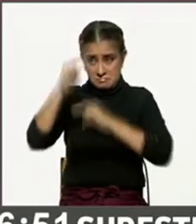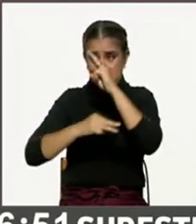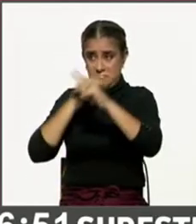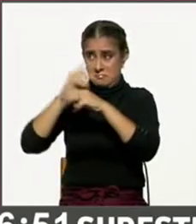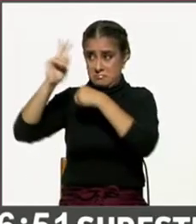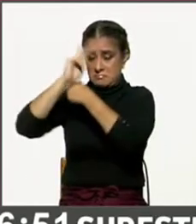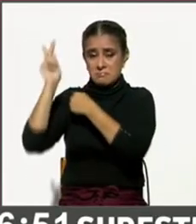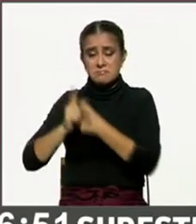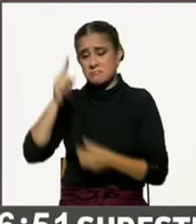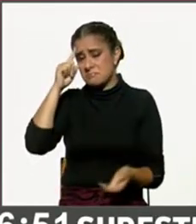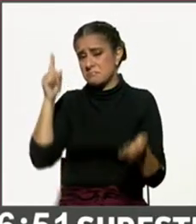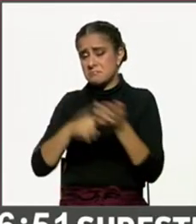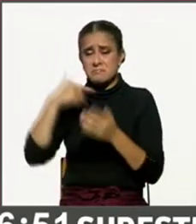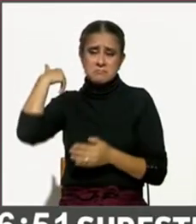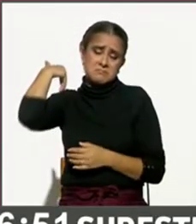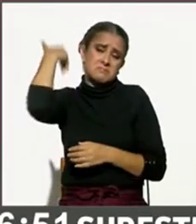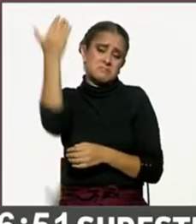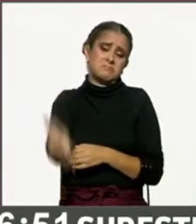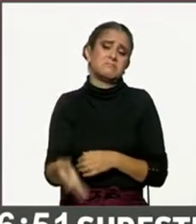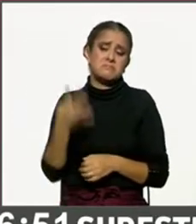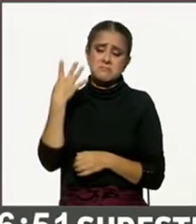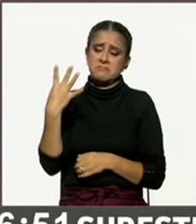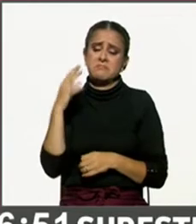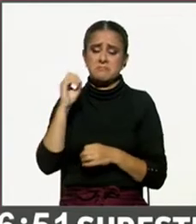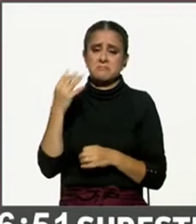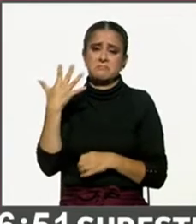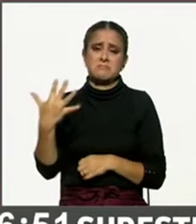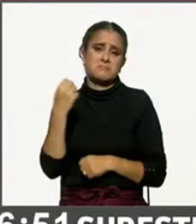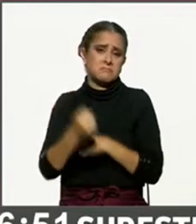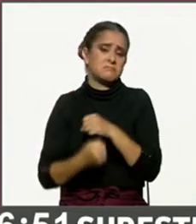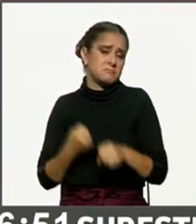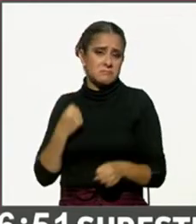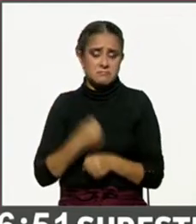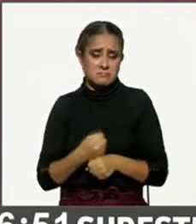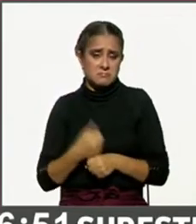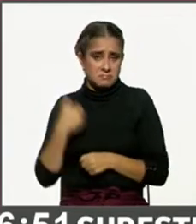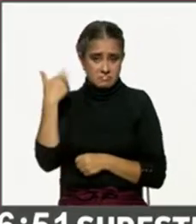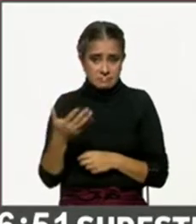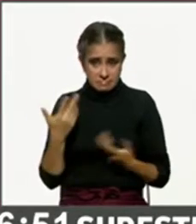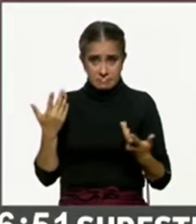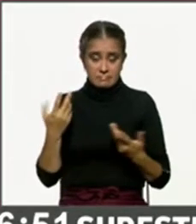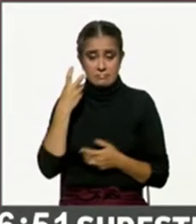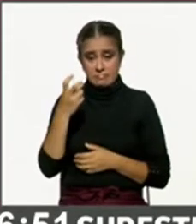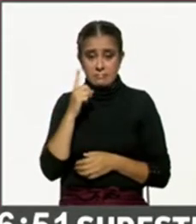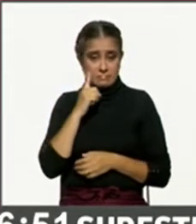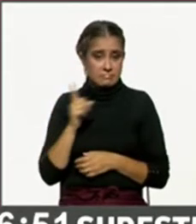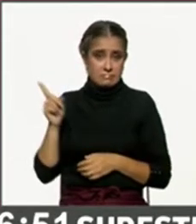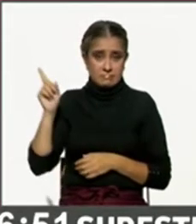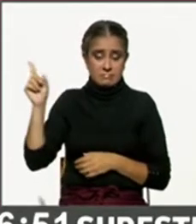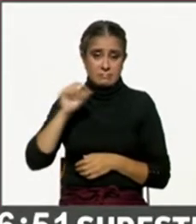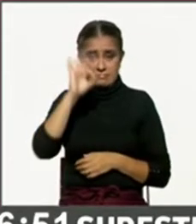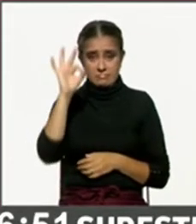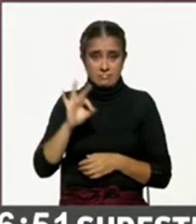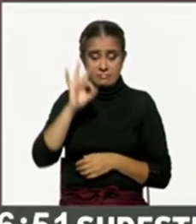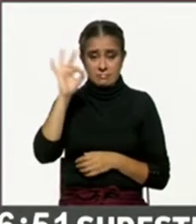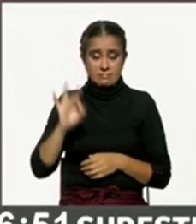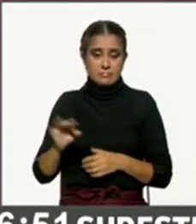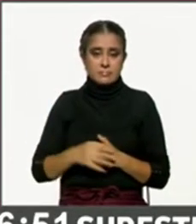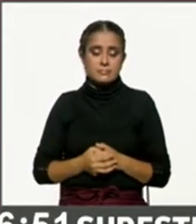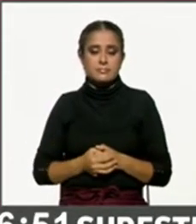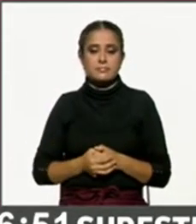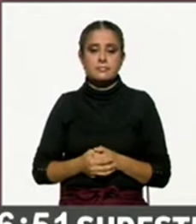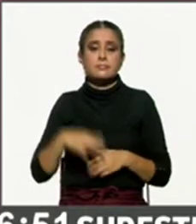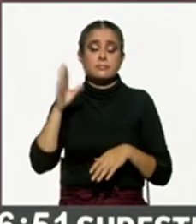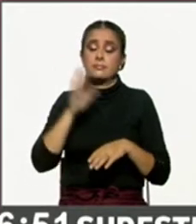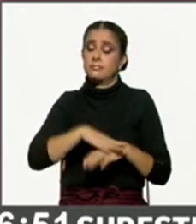positivo tiene solamente 26%, y eso que estoy incluyendo en un año. Sí. El más optimista de